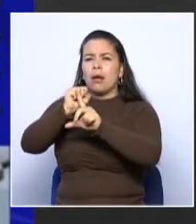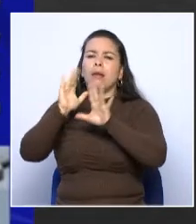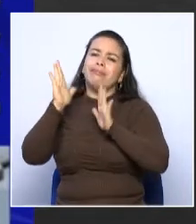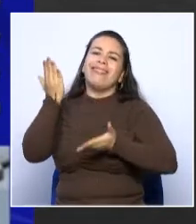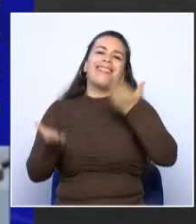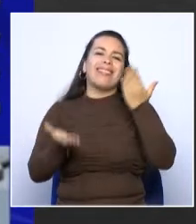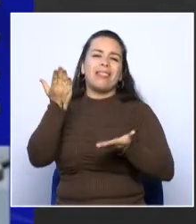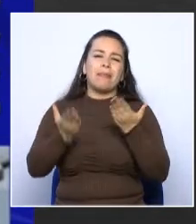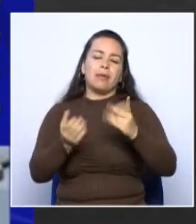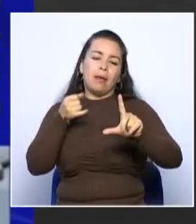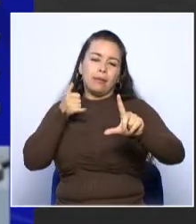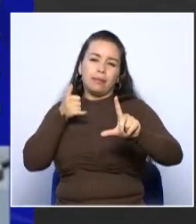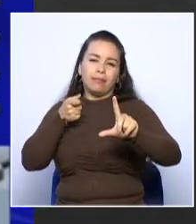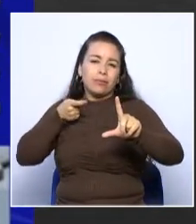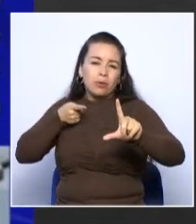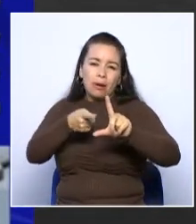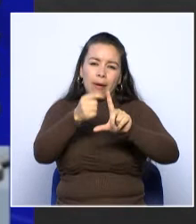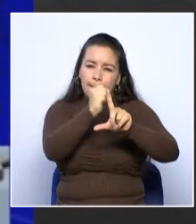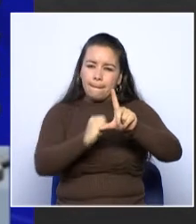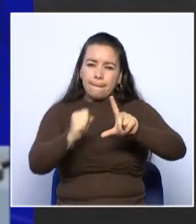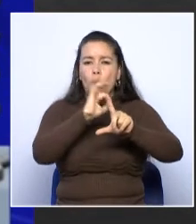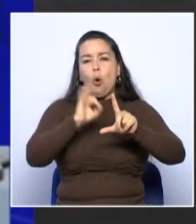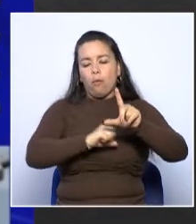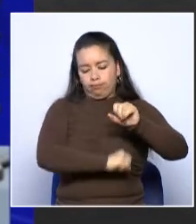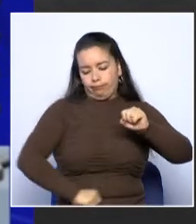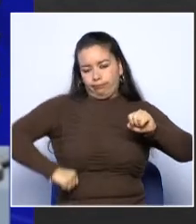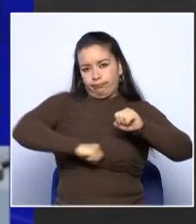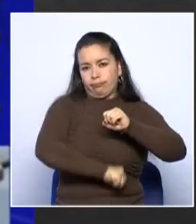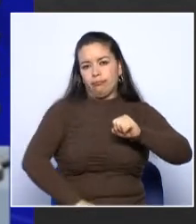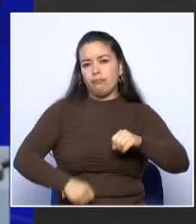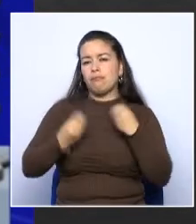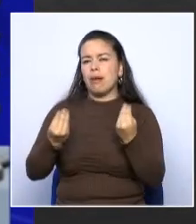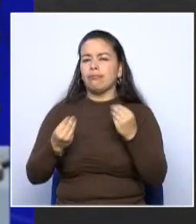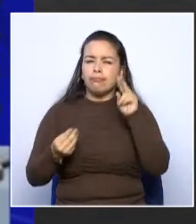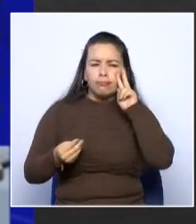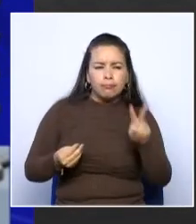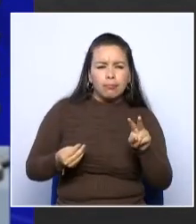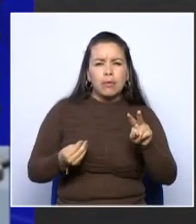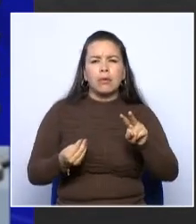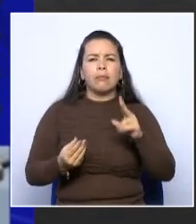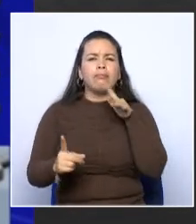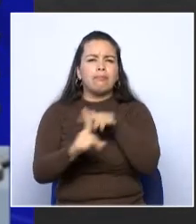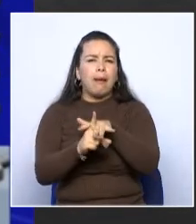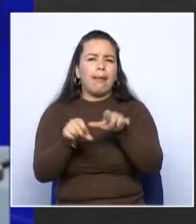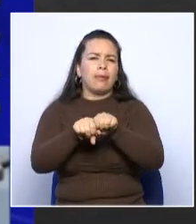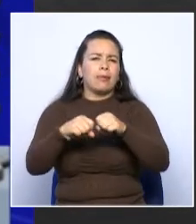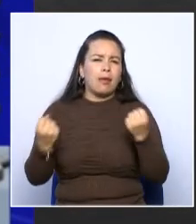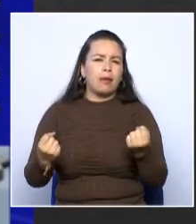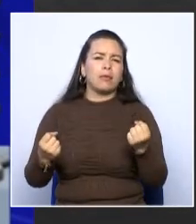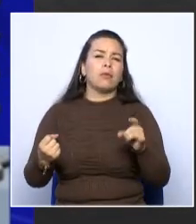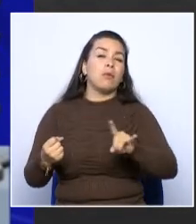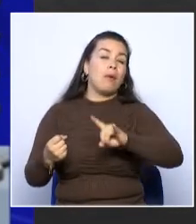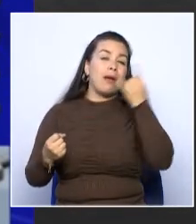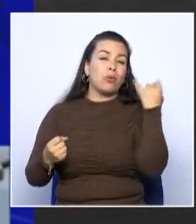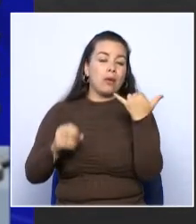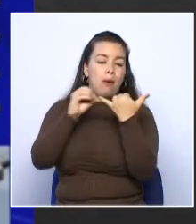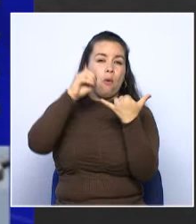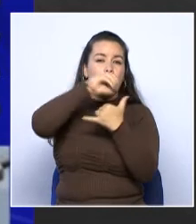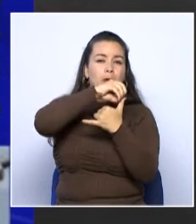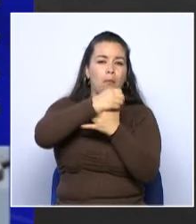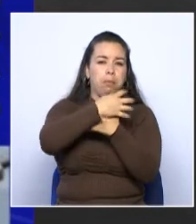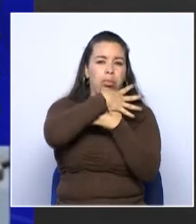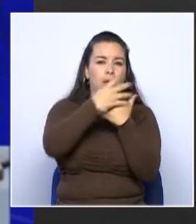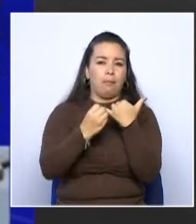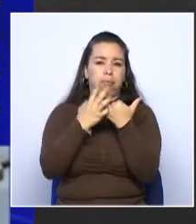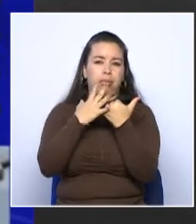caso transvaginal o transabdominal para mirar y descartar alteraciones como por ejemplo el síndrome de ovario poliquístico, ¿sí? Que es un